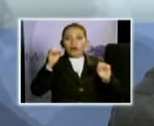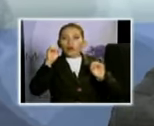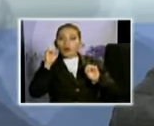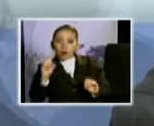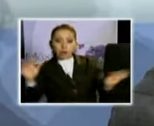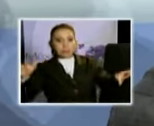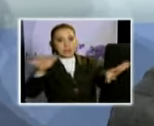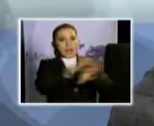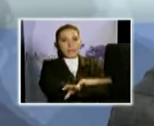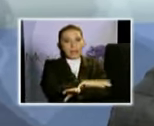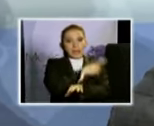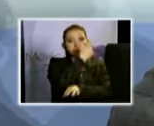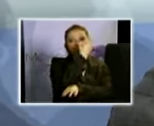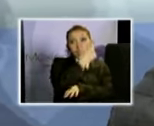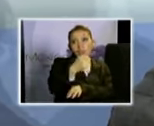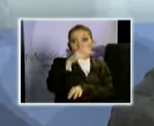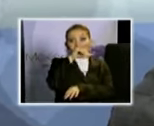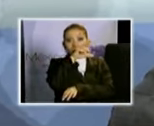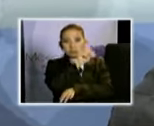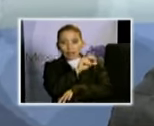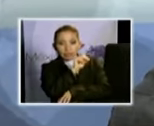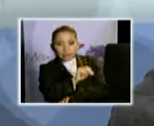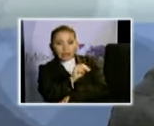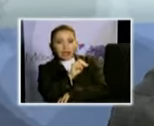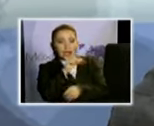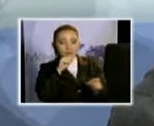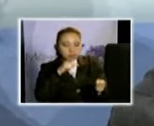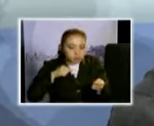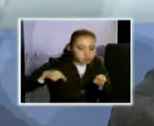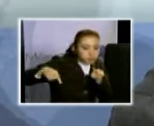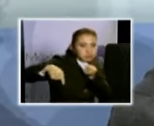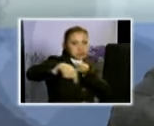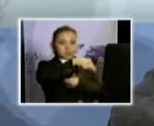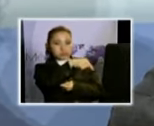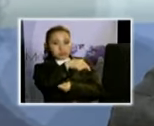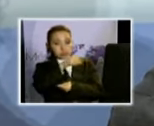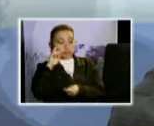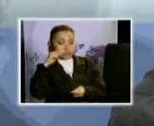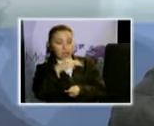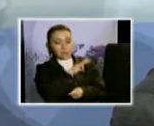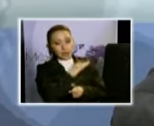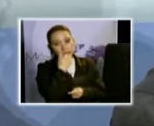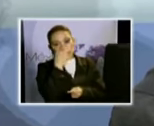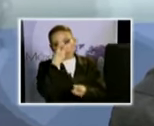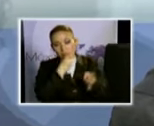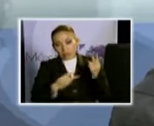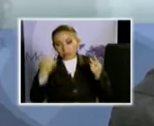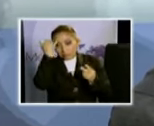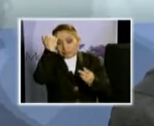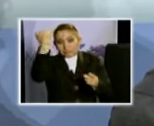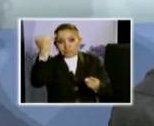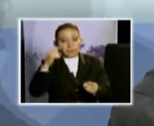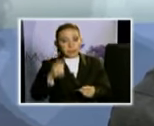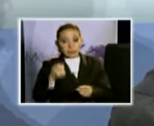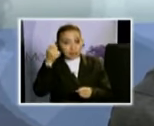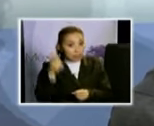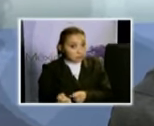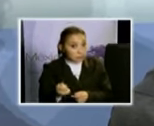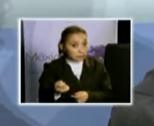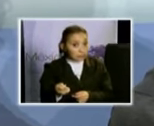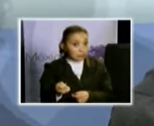o cambiar de 180 grados esta perspectiva seguramente sería bienvenido, pero esto no quiere